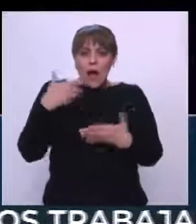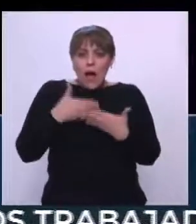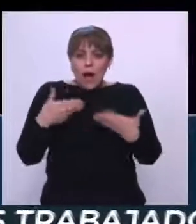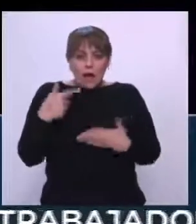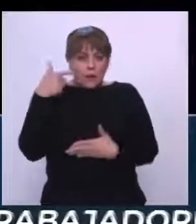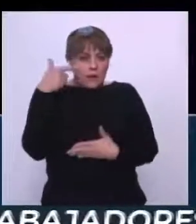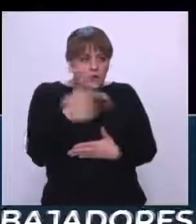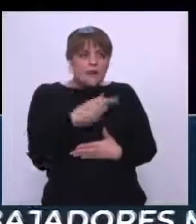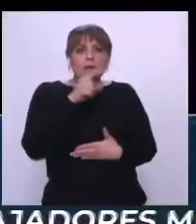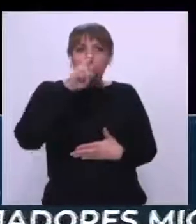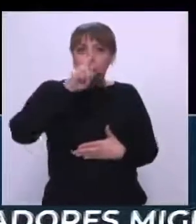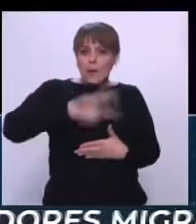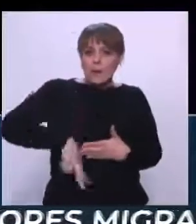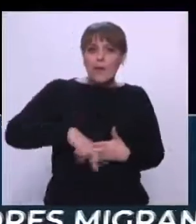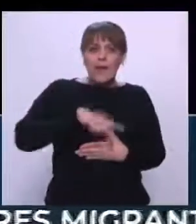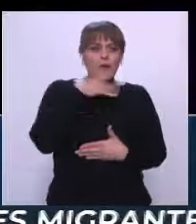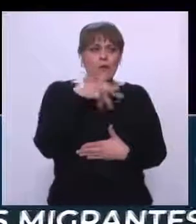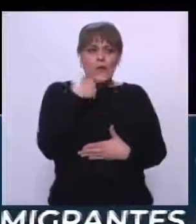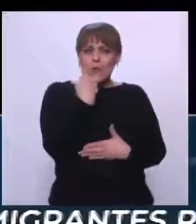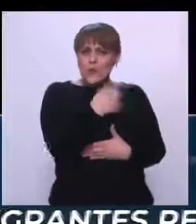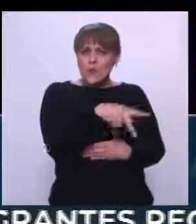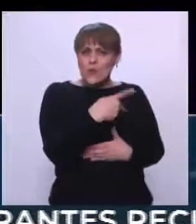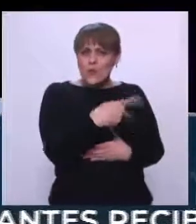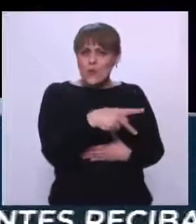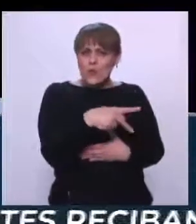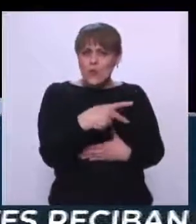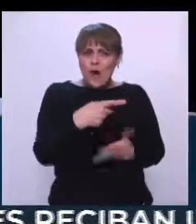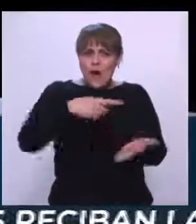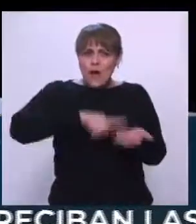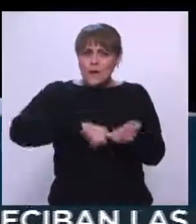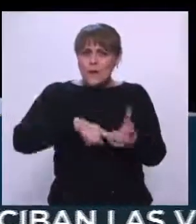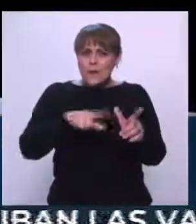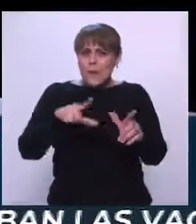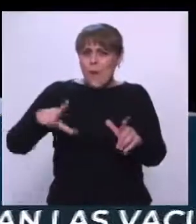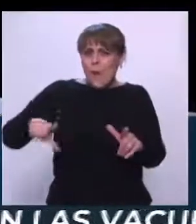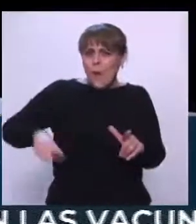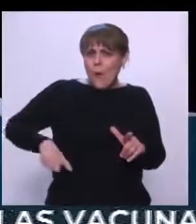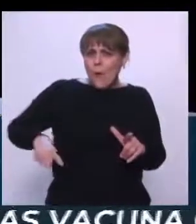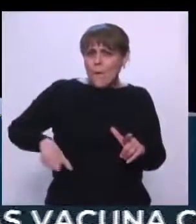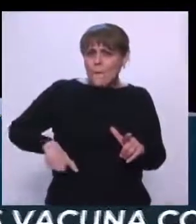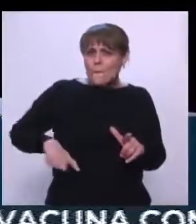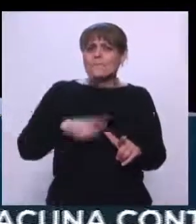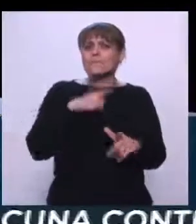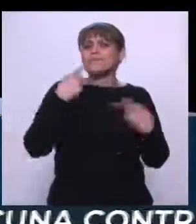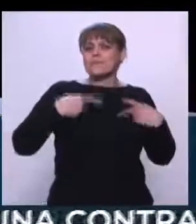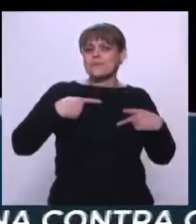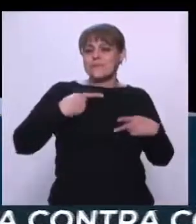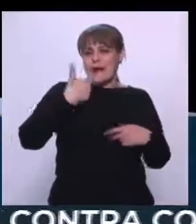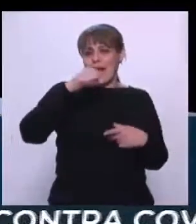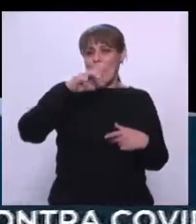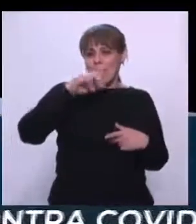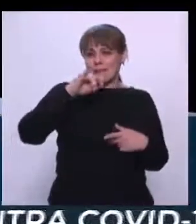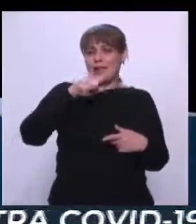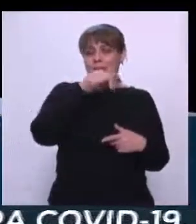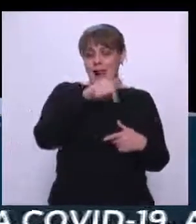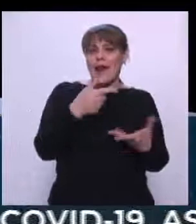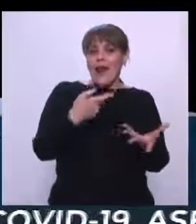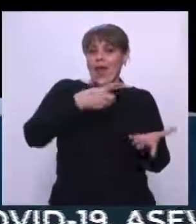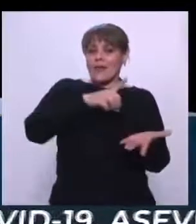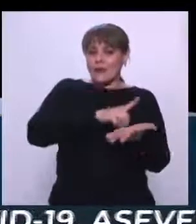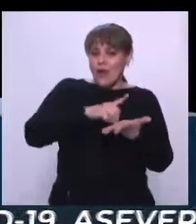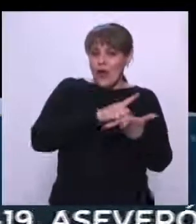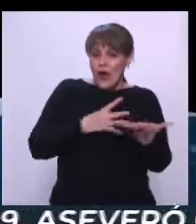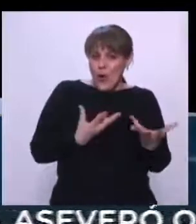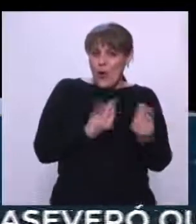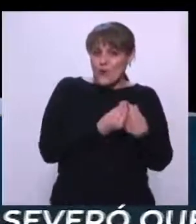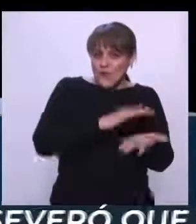de la corrupción delincuencial dentro del gobierno, hablando de García Luna, porque él tiene implicaciones del narcotráfico, y todos